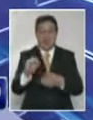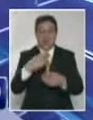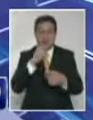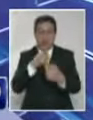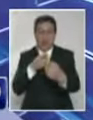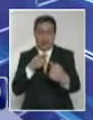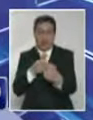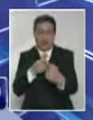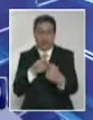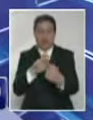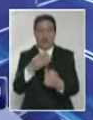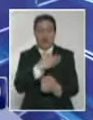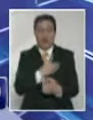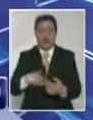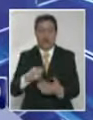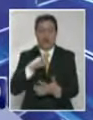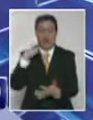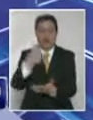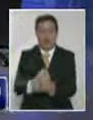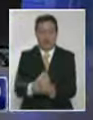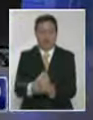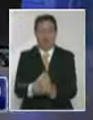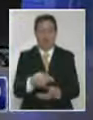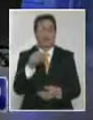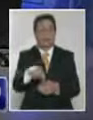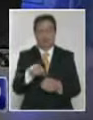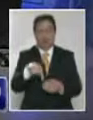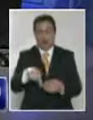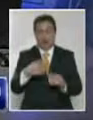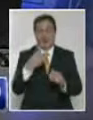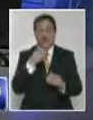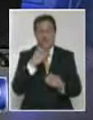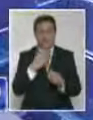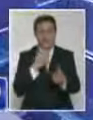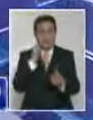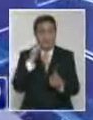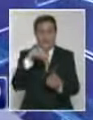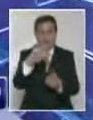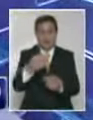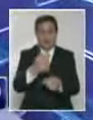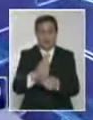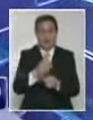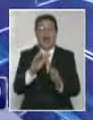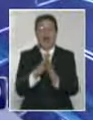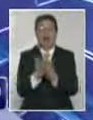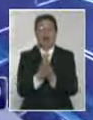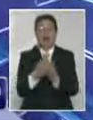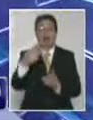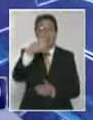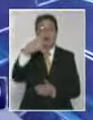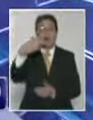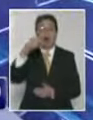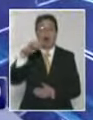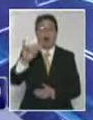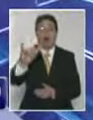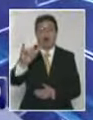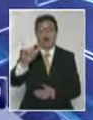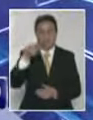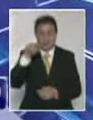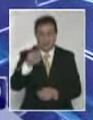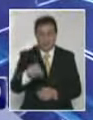como estudiante de periodismo, luego entraste a hacer la práctica en la revista Hoy, pero sin duda alguna era un momento